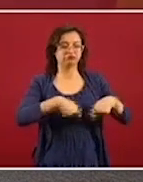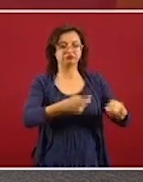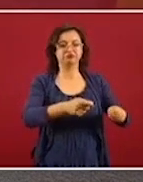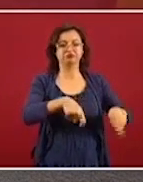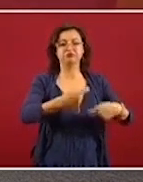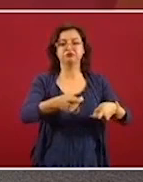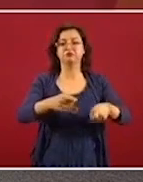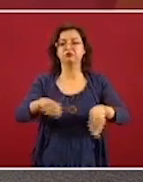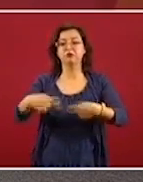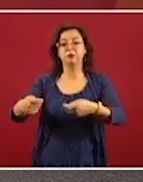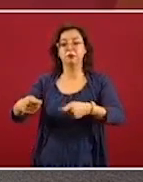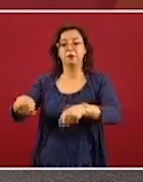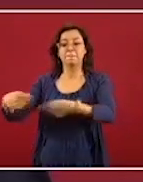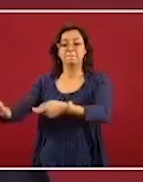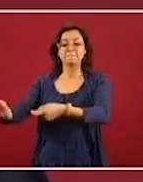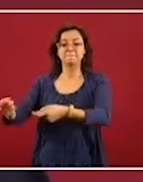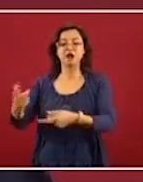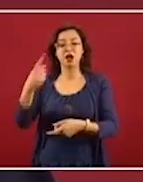para